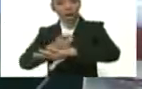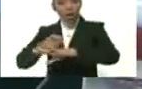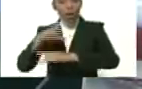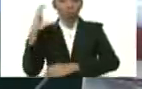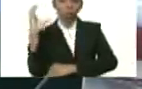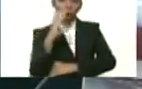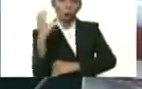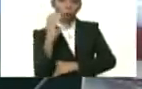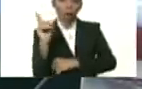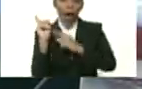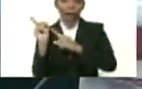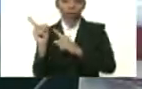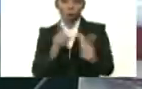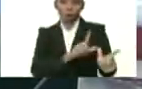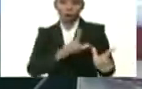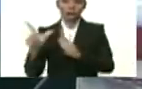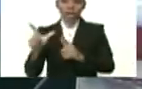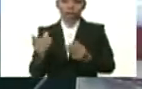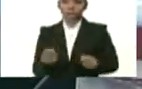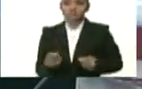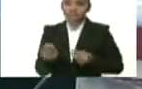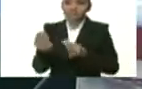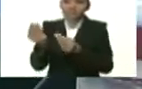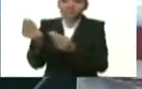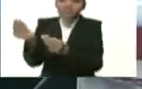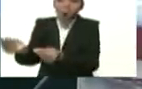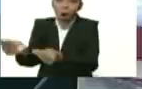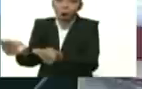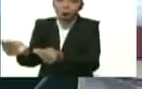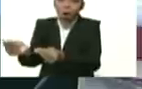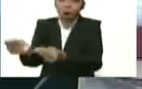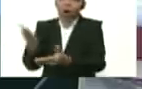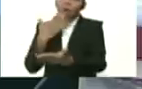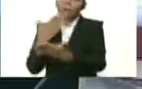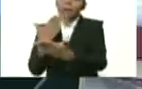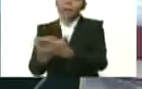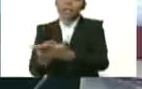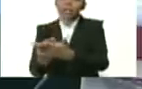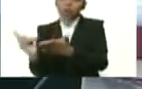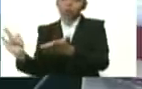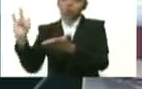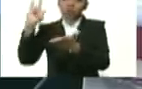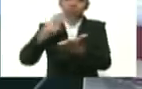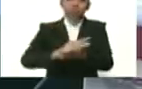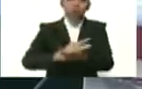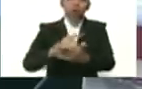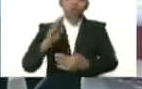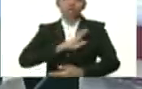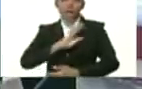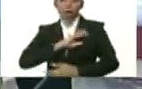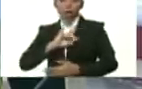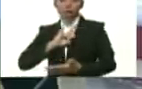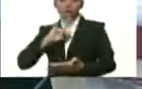Colombia. Esto está listo para llevar, si dan los permisos de sobrevuelo, tengo el